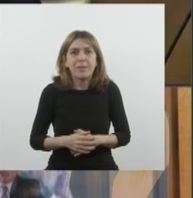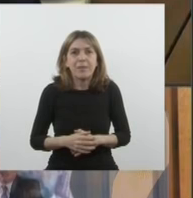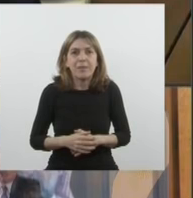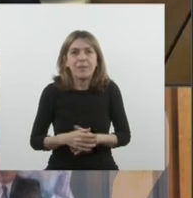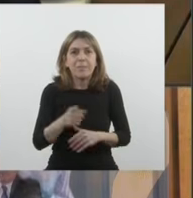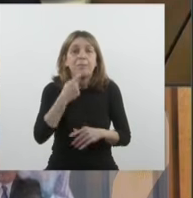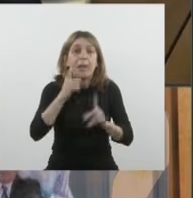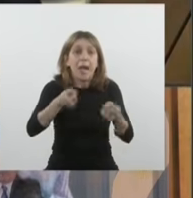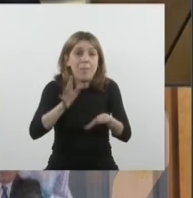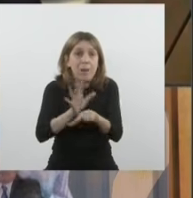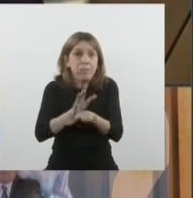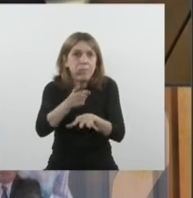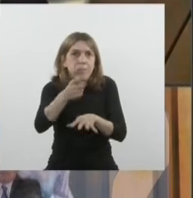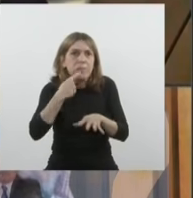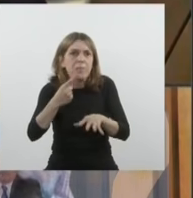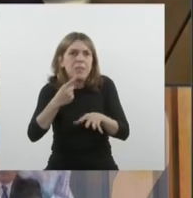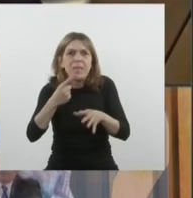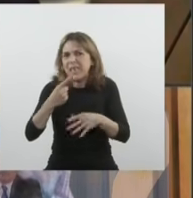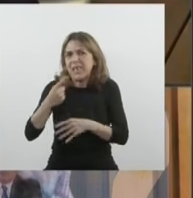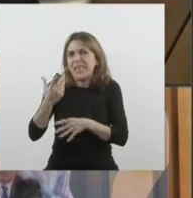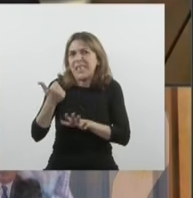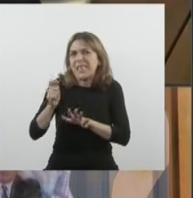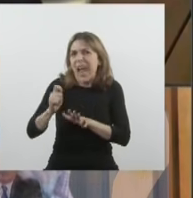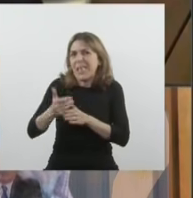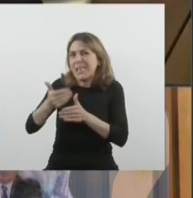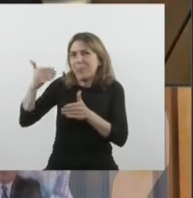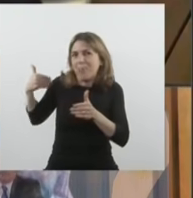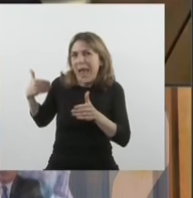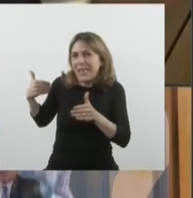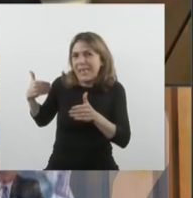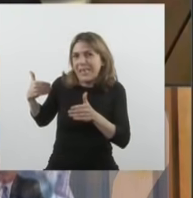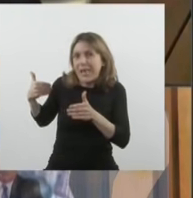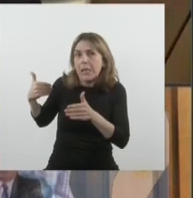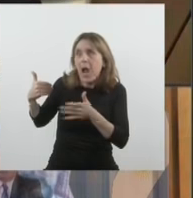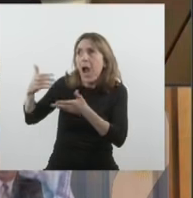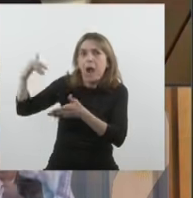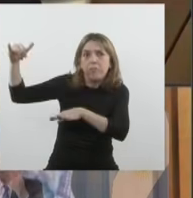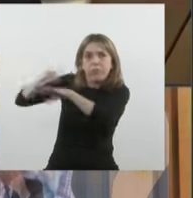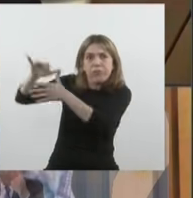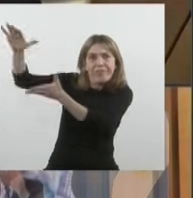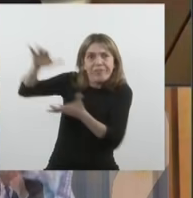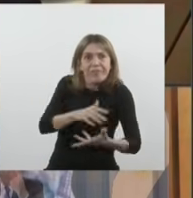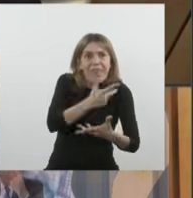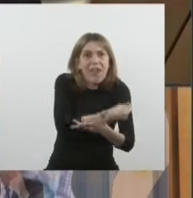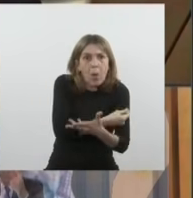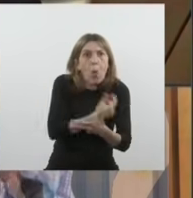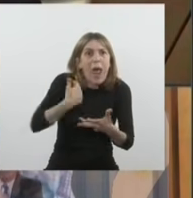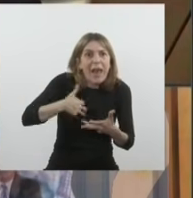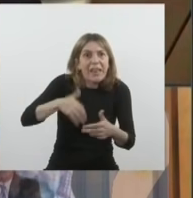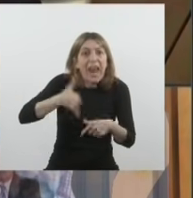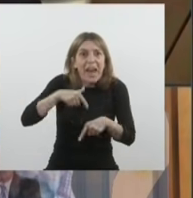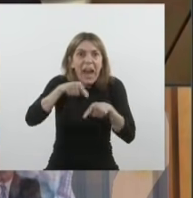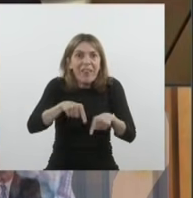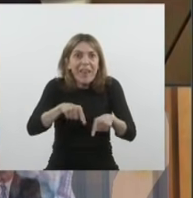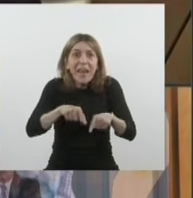transcurrió menos de medio año desde que fue presentada esa vacuna tiene algo que se va a tornar el primer